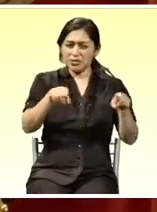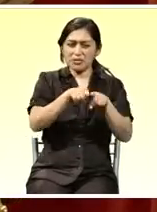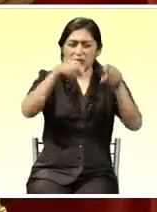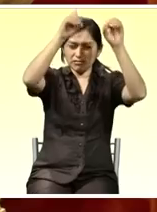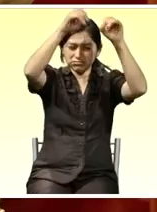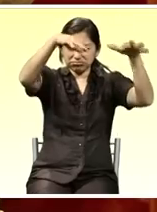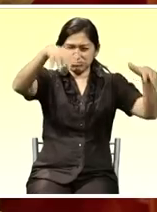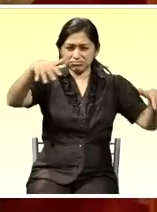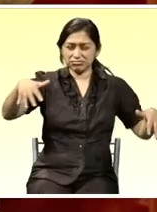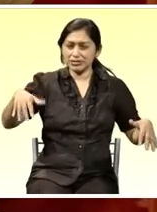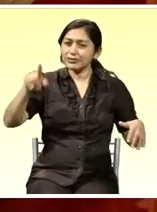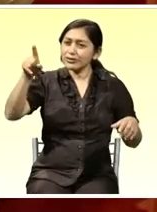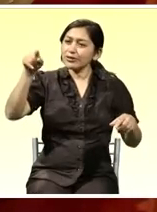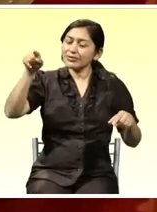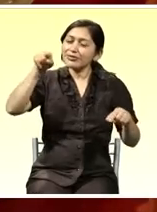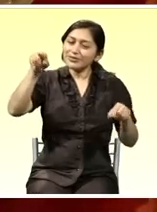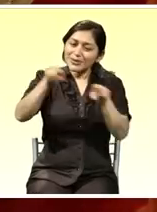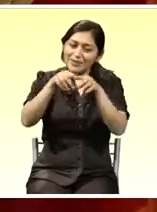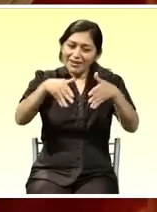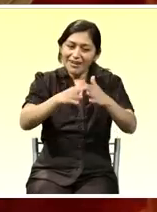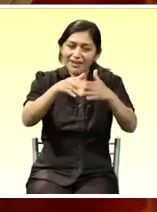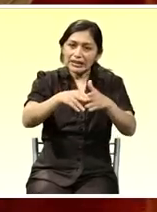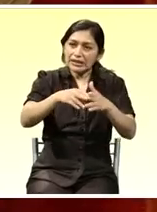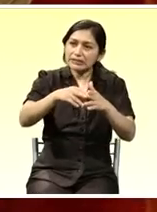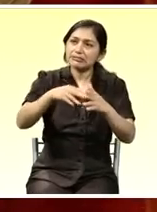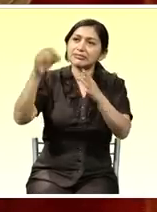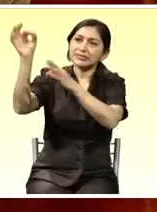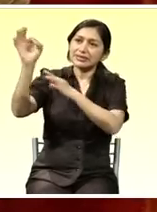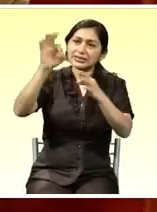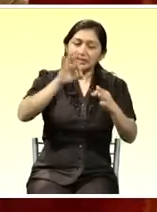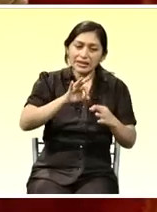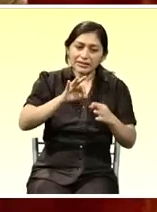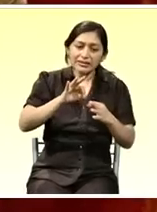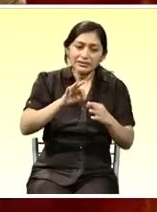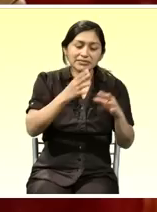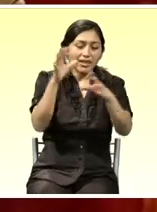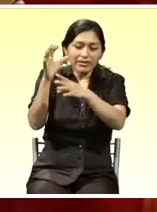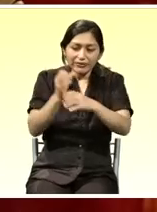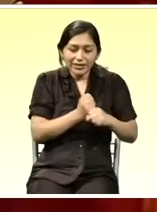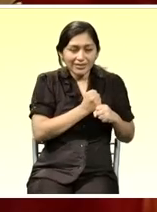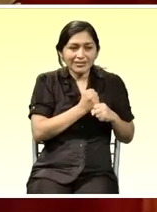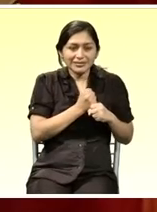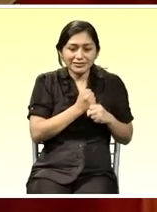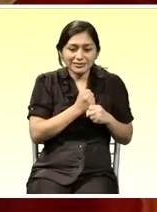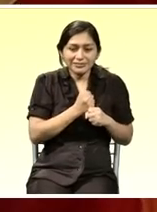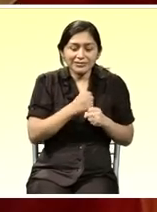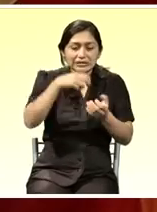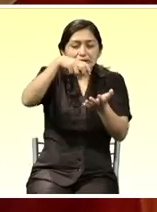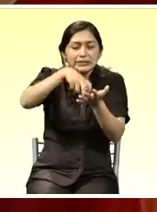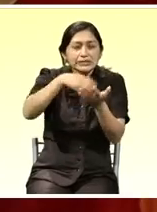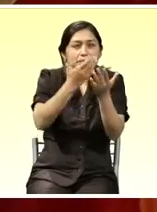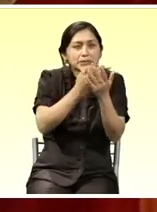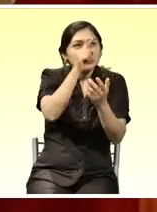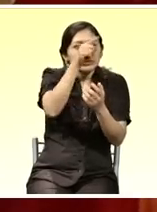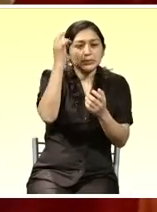pie del altar para asegurarnos en Jesús sacramentado. Concédeme, Madre mía,